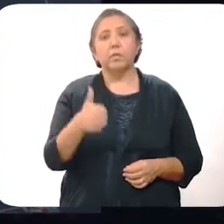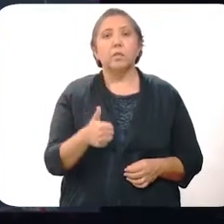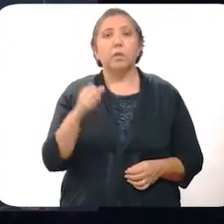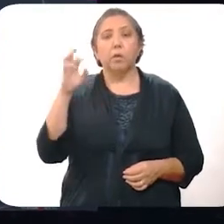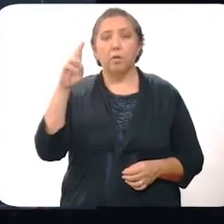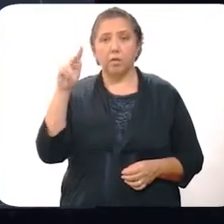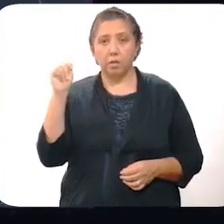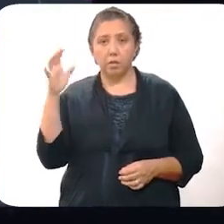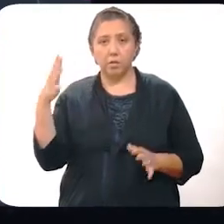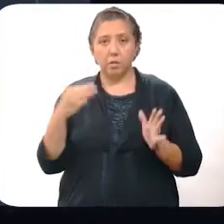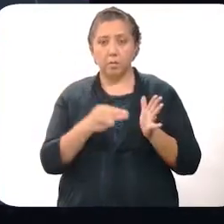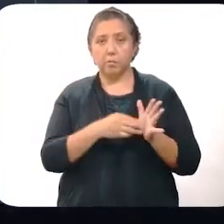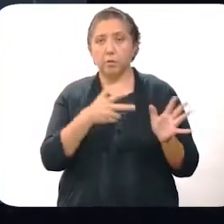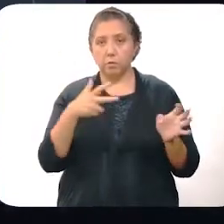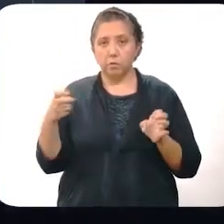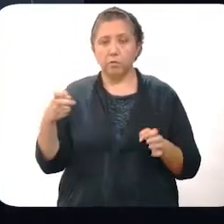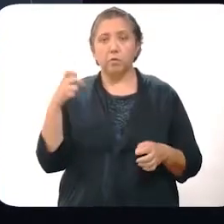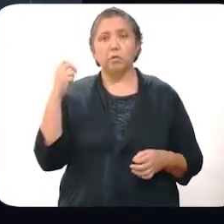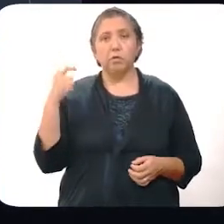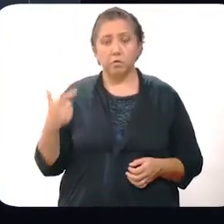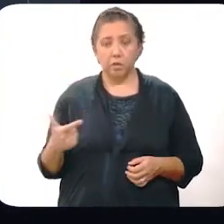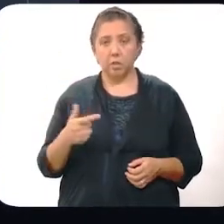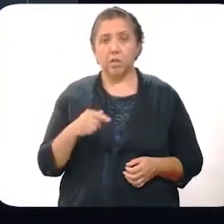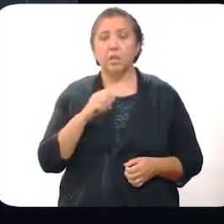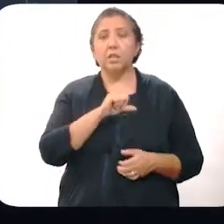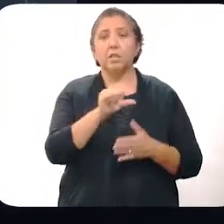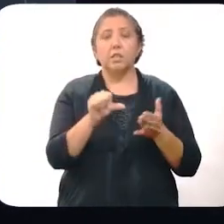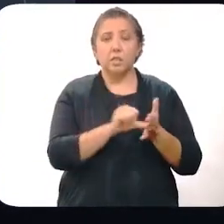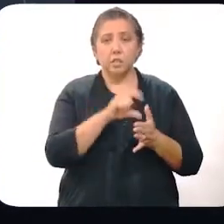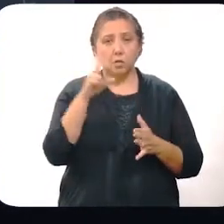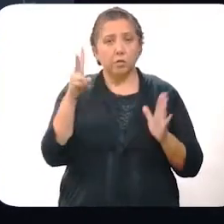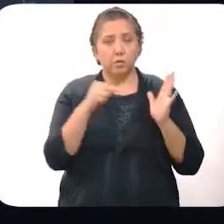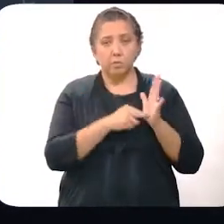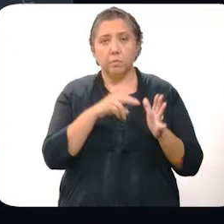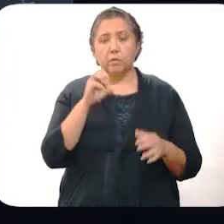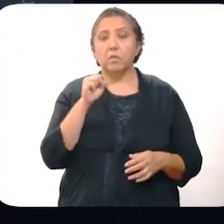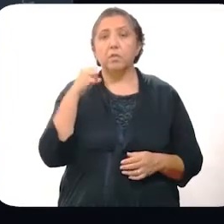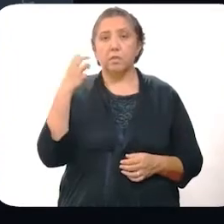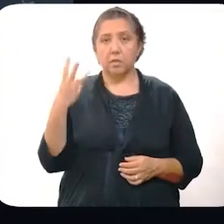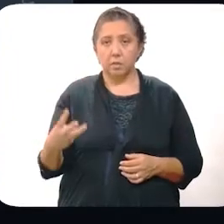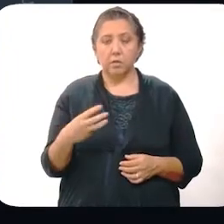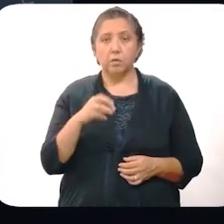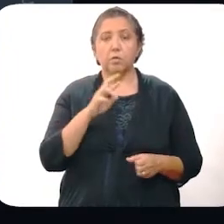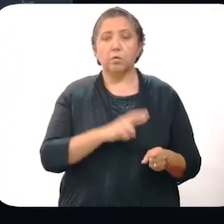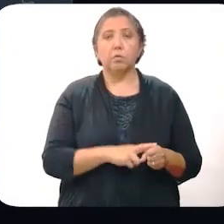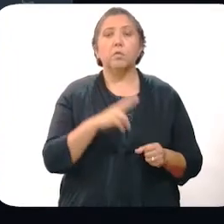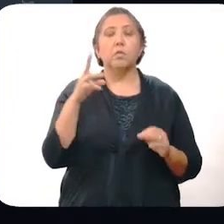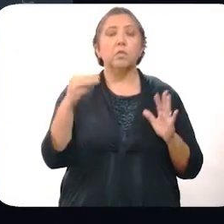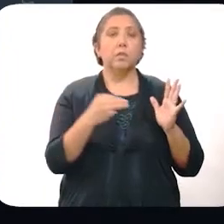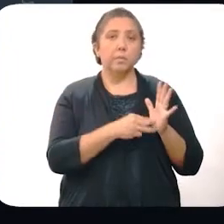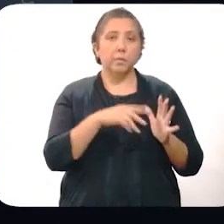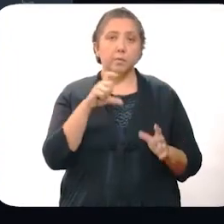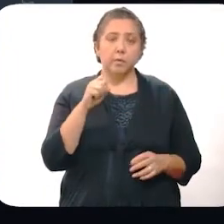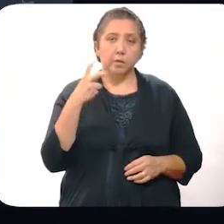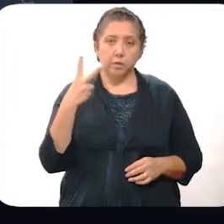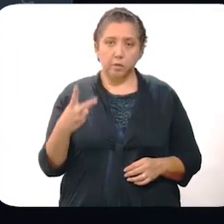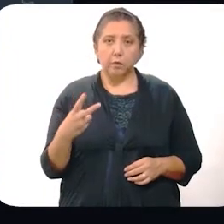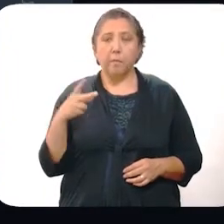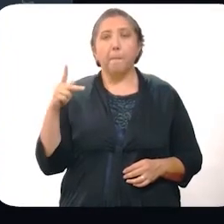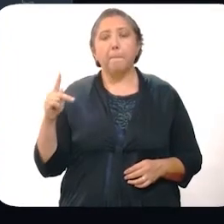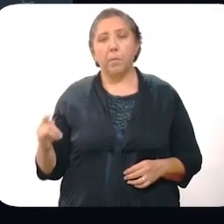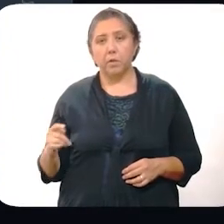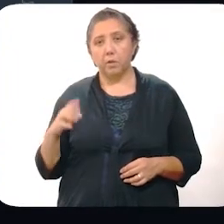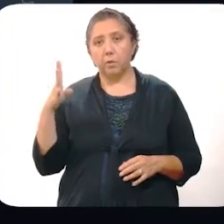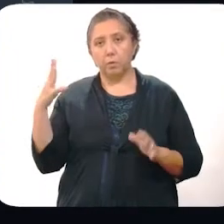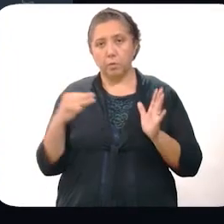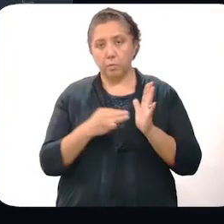zona oriente 5.807, en la zona centro 2.063, en la zona sur 3.022, en la zona